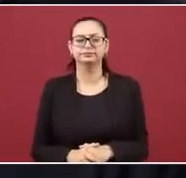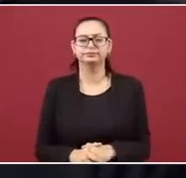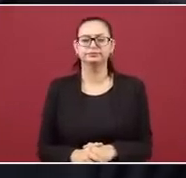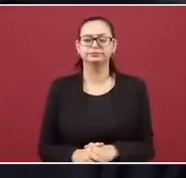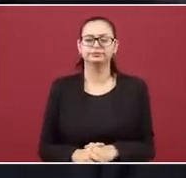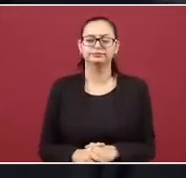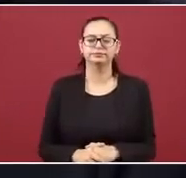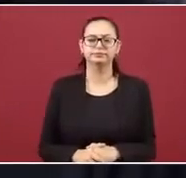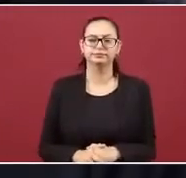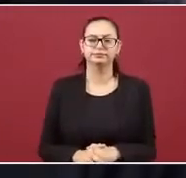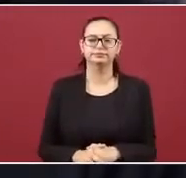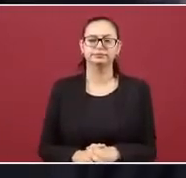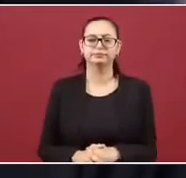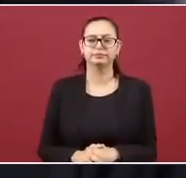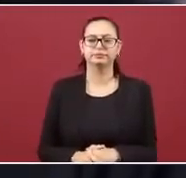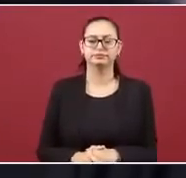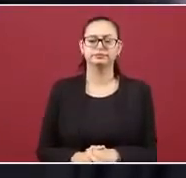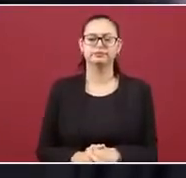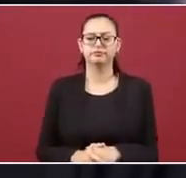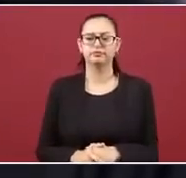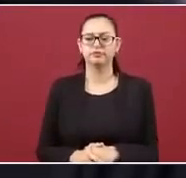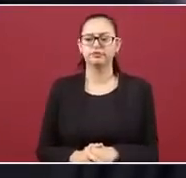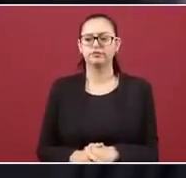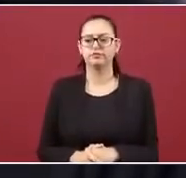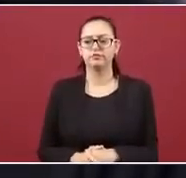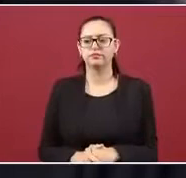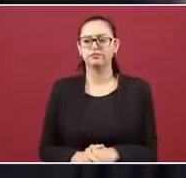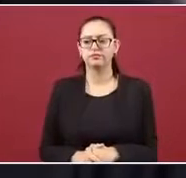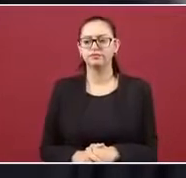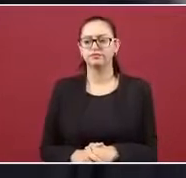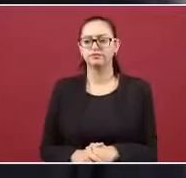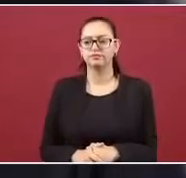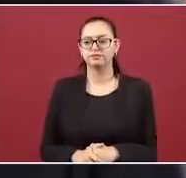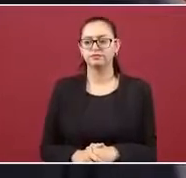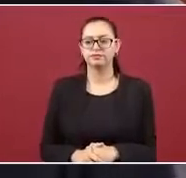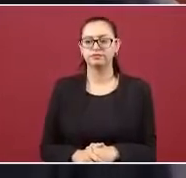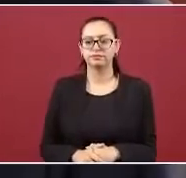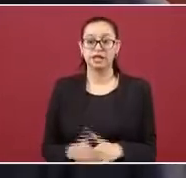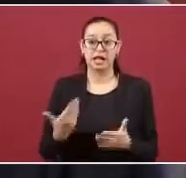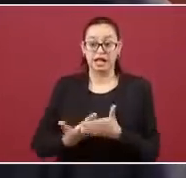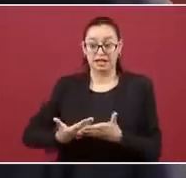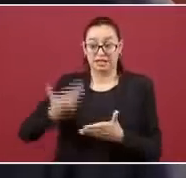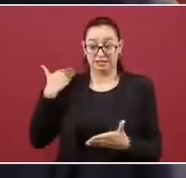Yo les comentaba que en un informe que dio a conocer el DIF